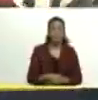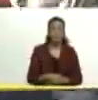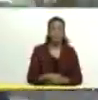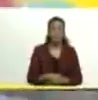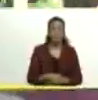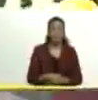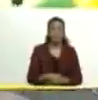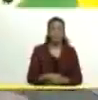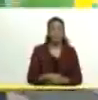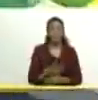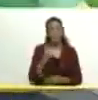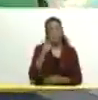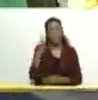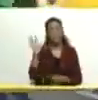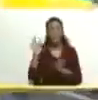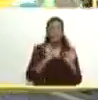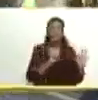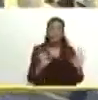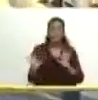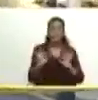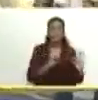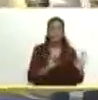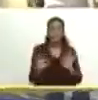Vendo, vendo.